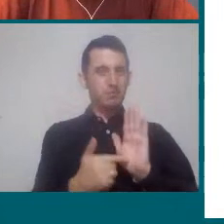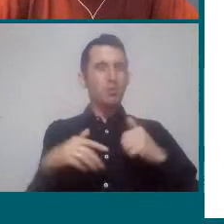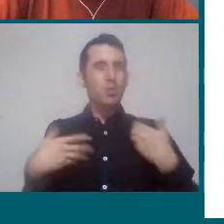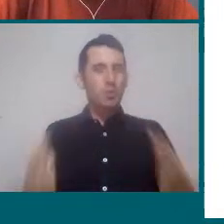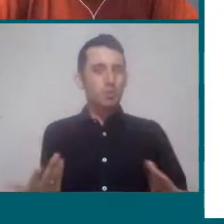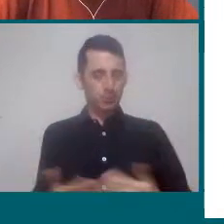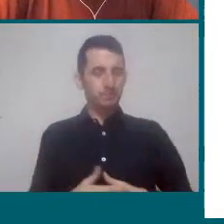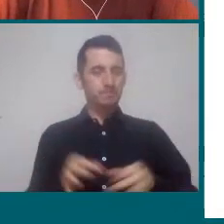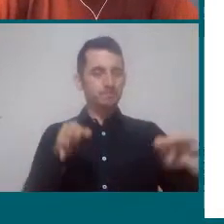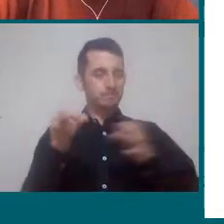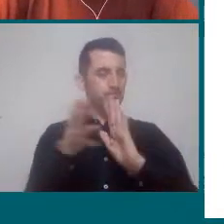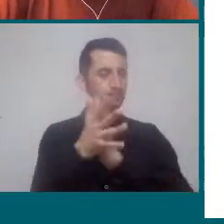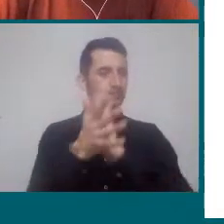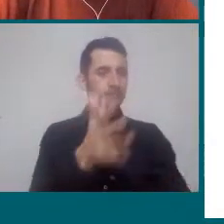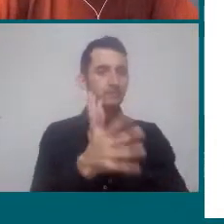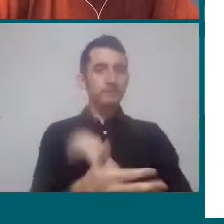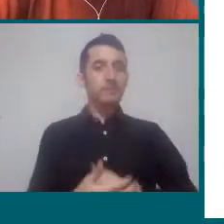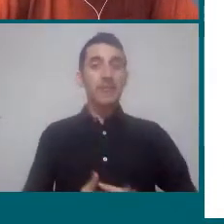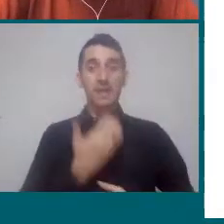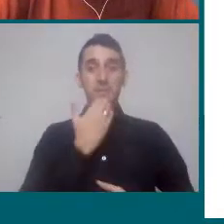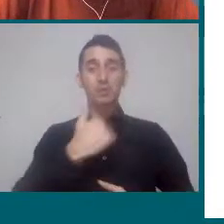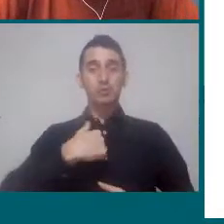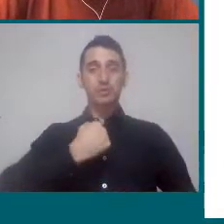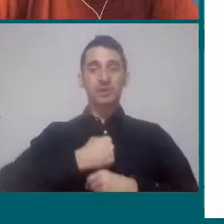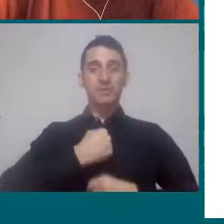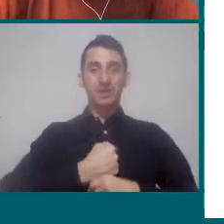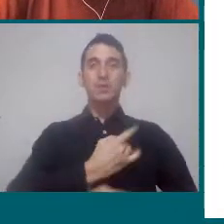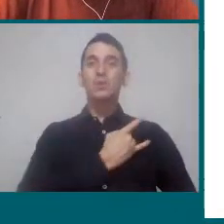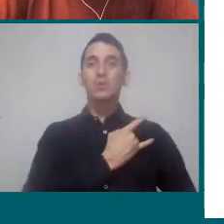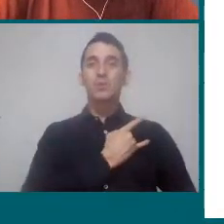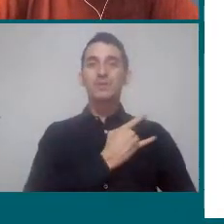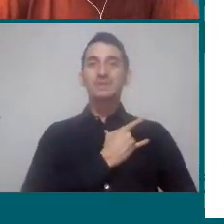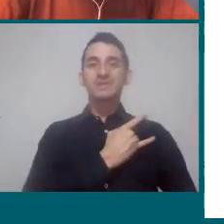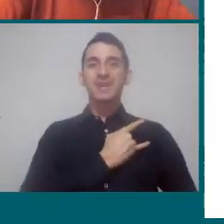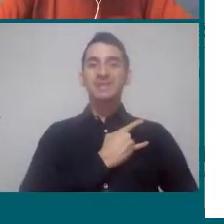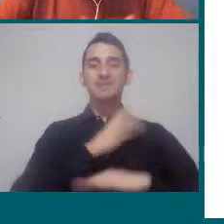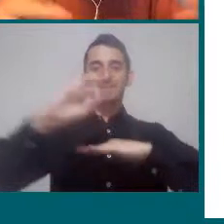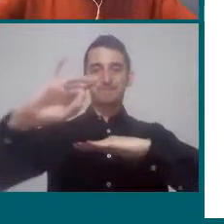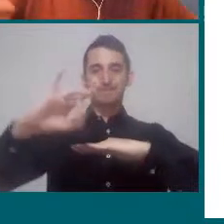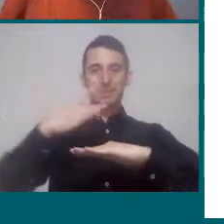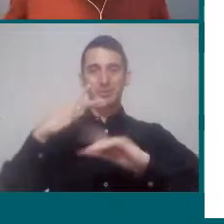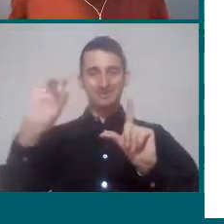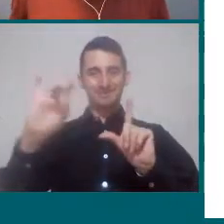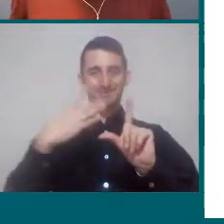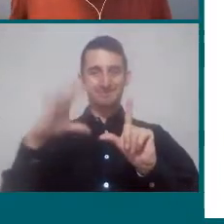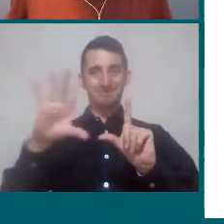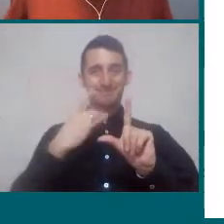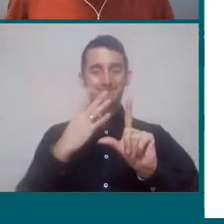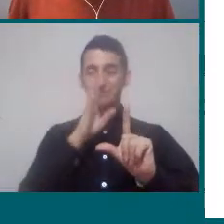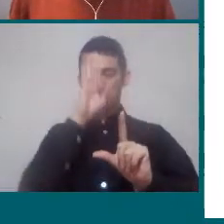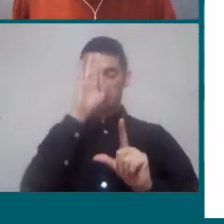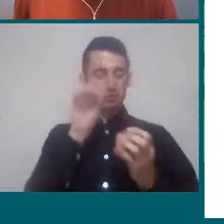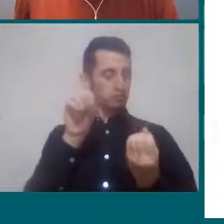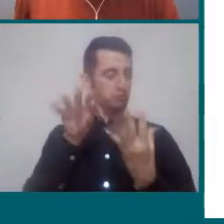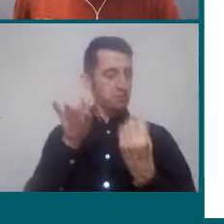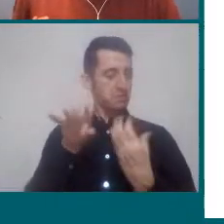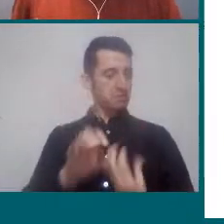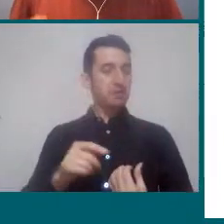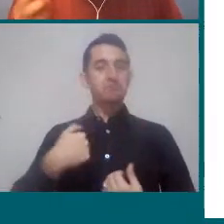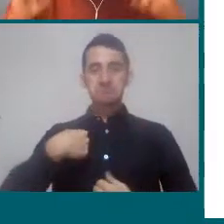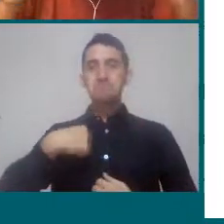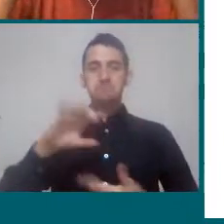siempre, yo trabajo en una universidad que es virtual, que es UNIR. Nosotros trabajamos de forma virtual, no tenemos un espacio